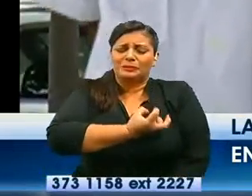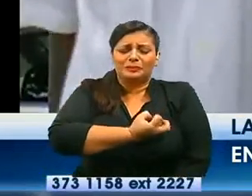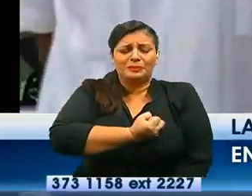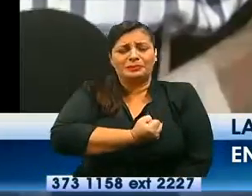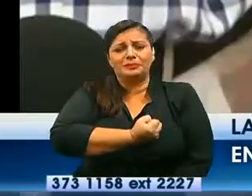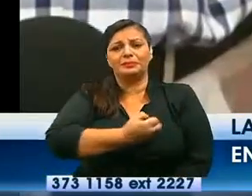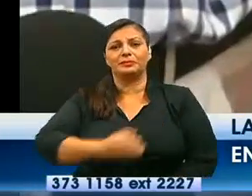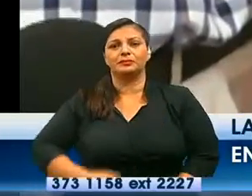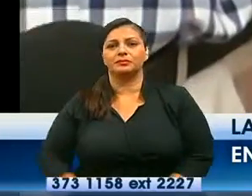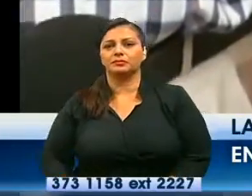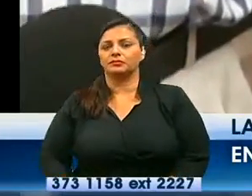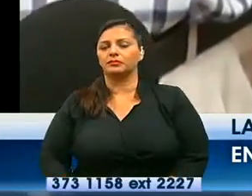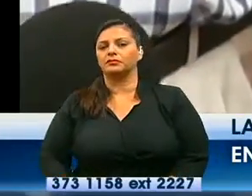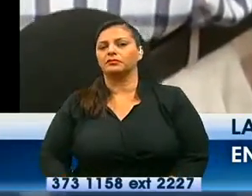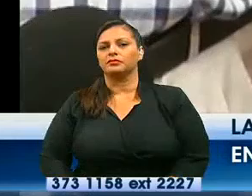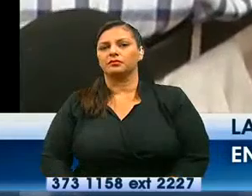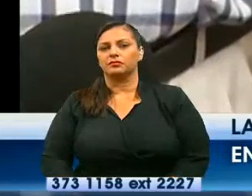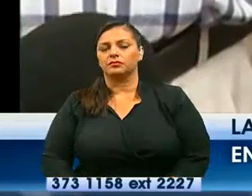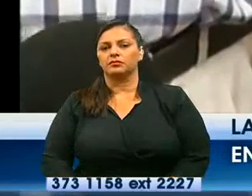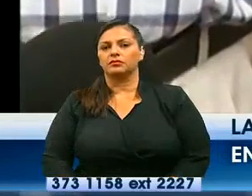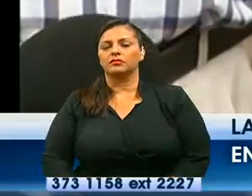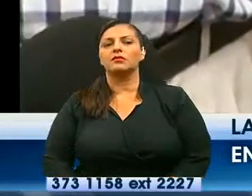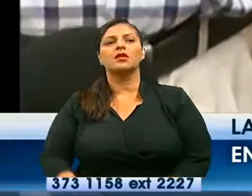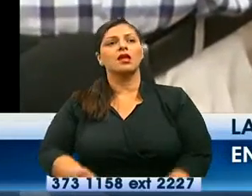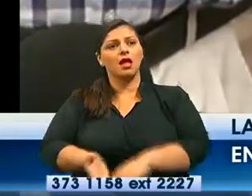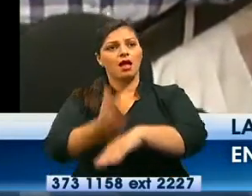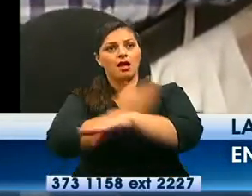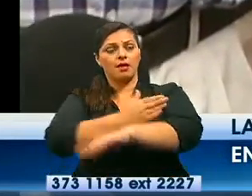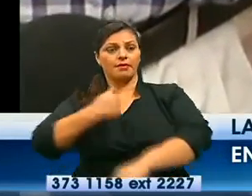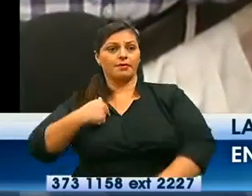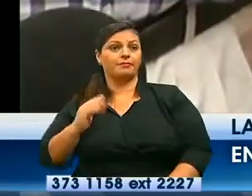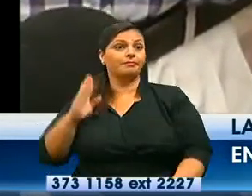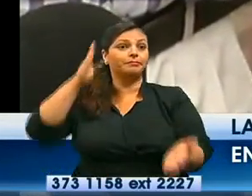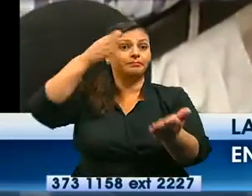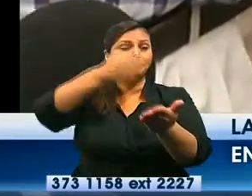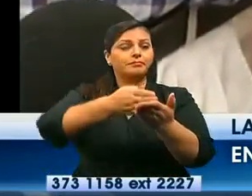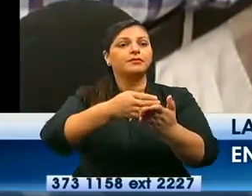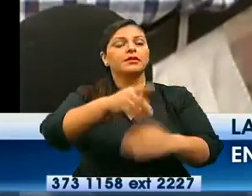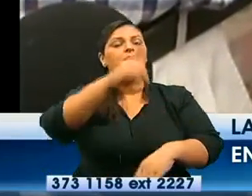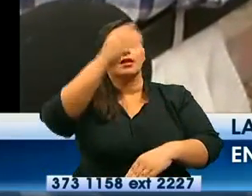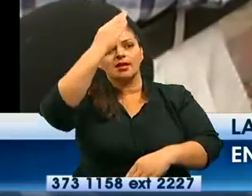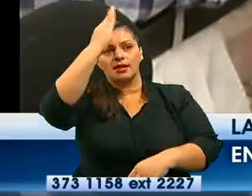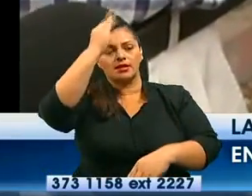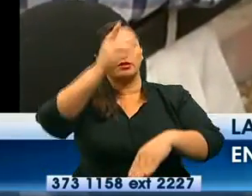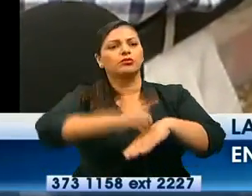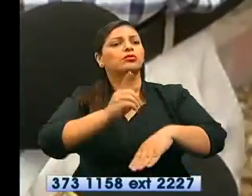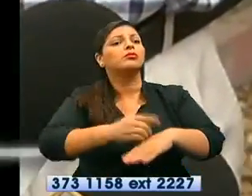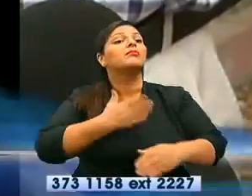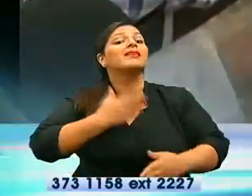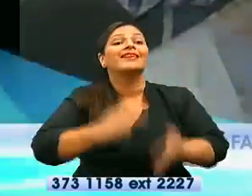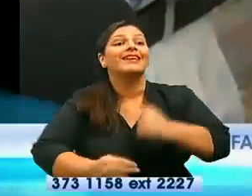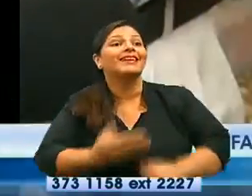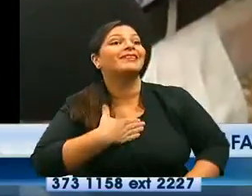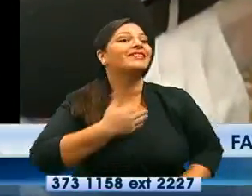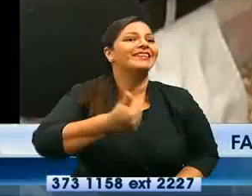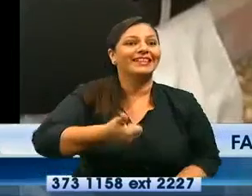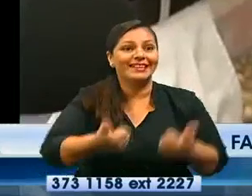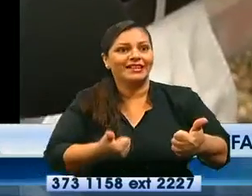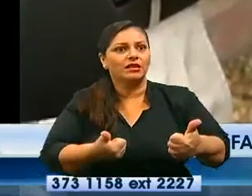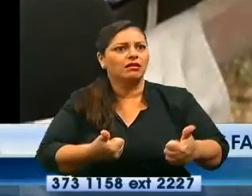hija. Llegamos a la clínica y el doctor ya me dice, ha llegado sin signos vitales, pero vamos a tratar de ver qué se puede